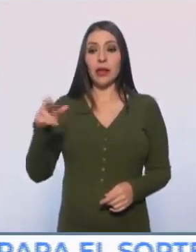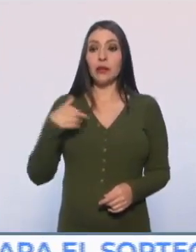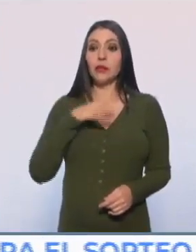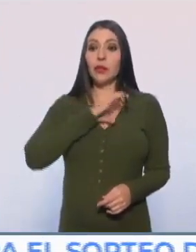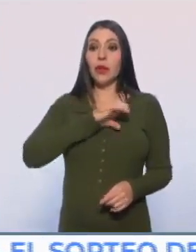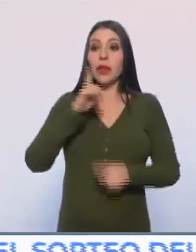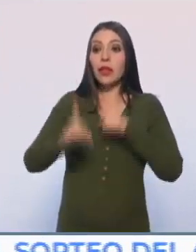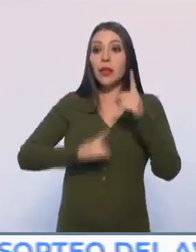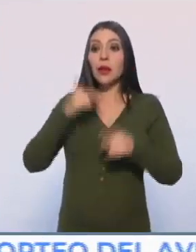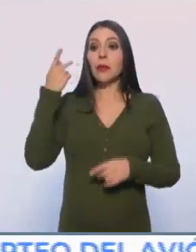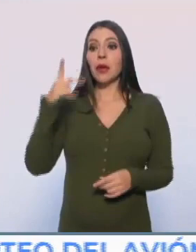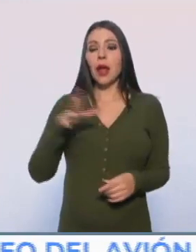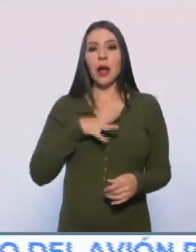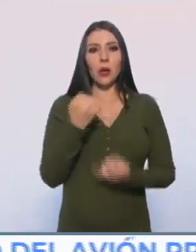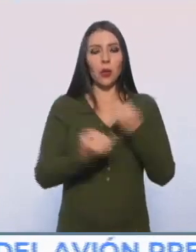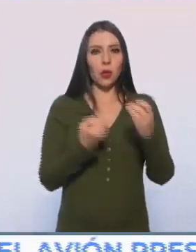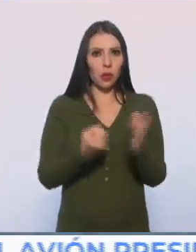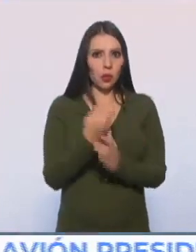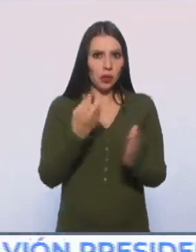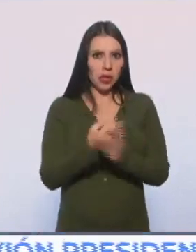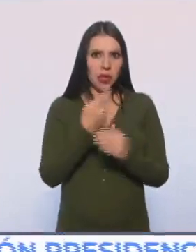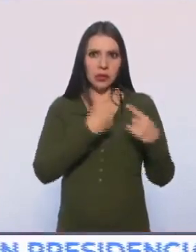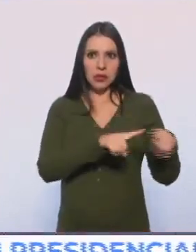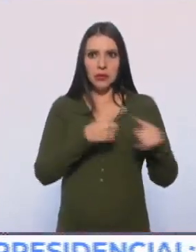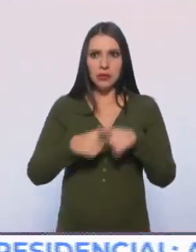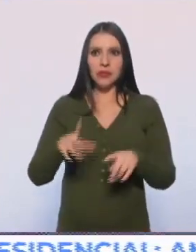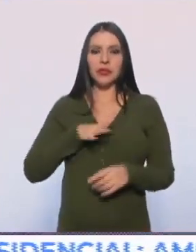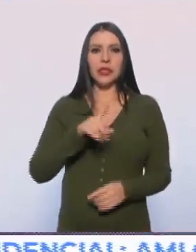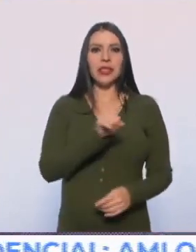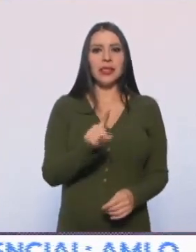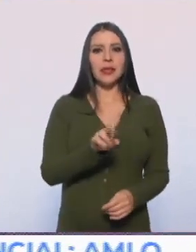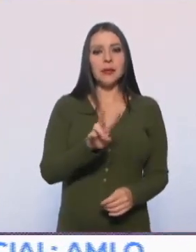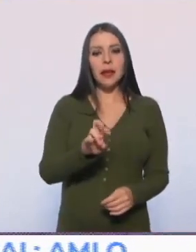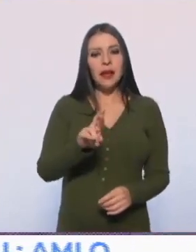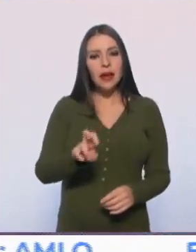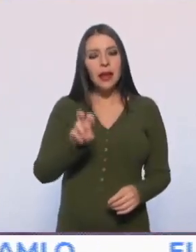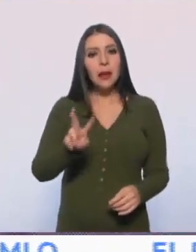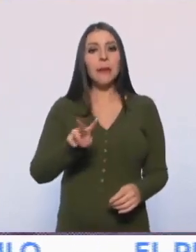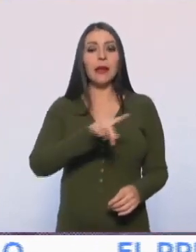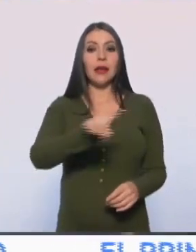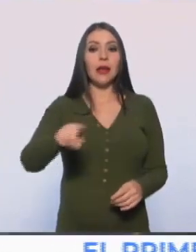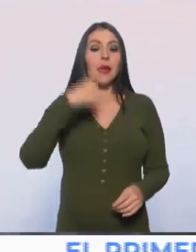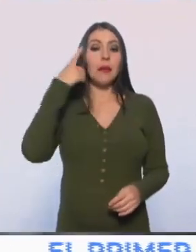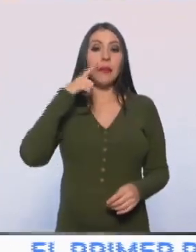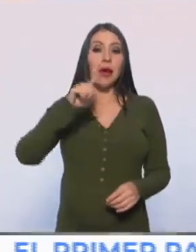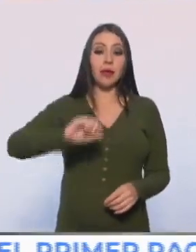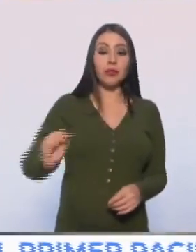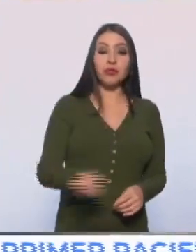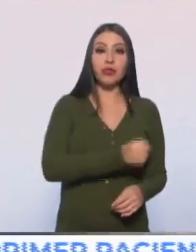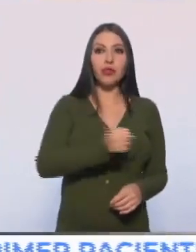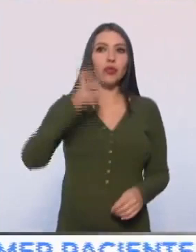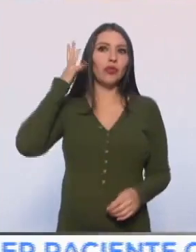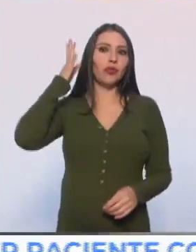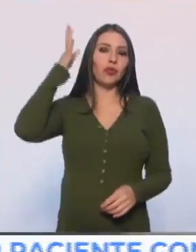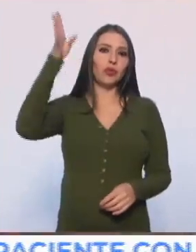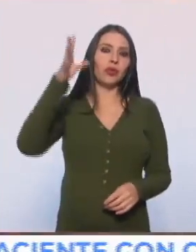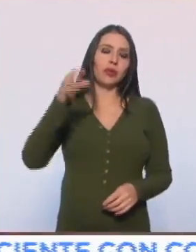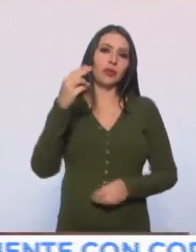verdad que vienen jugadores nuevos como Thiem, Tsitsipas, Zverev, que van a ser el futuro del tenis mundial.